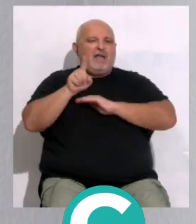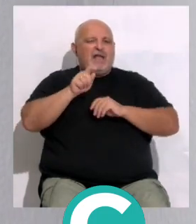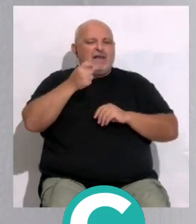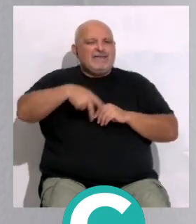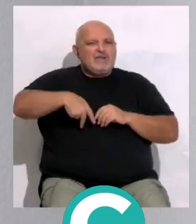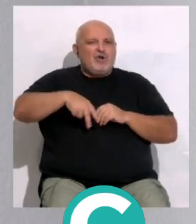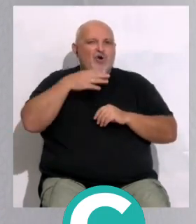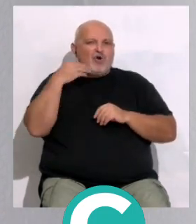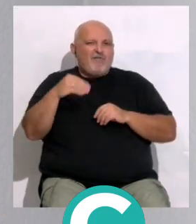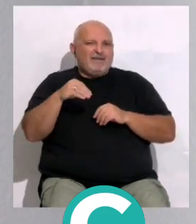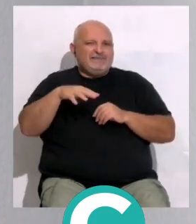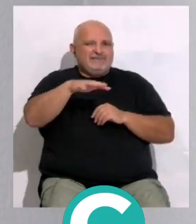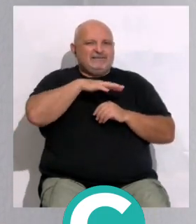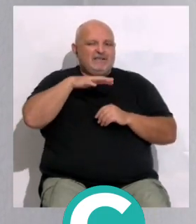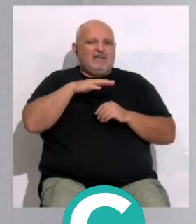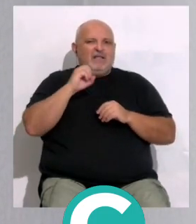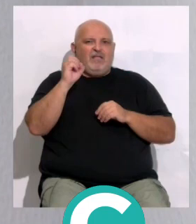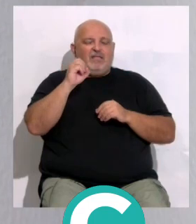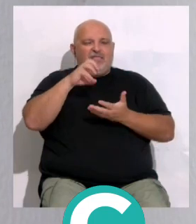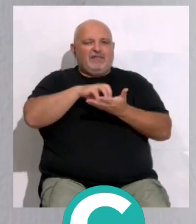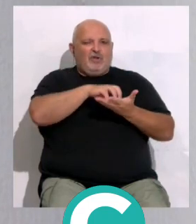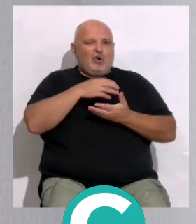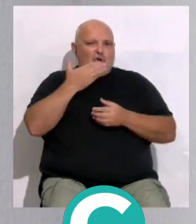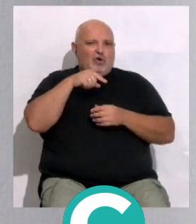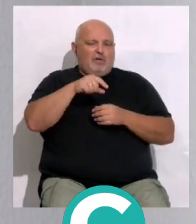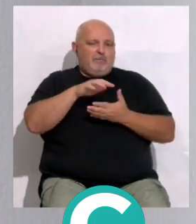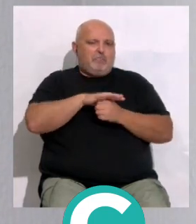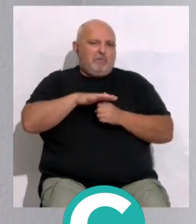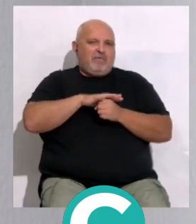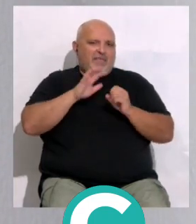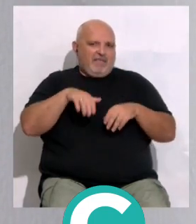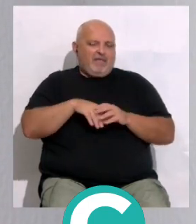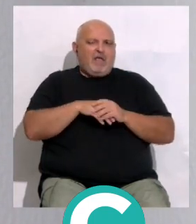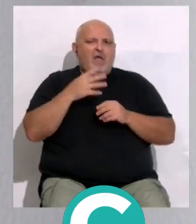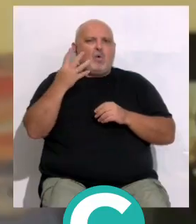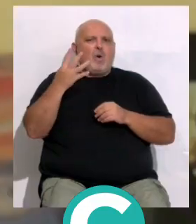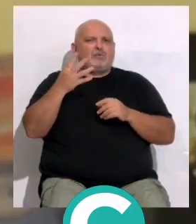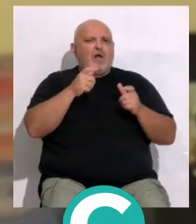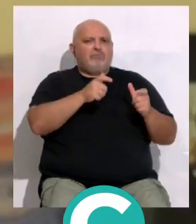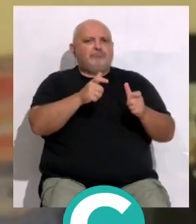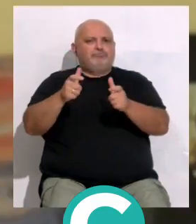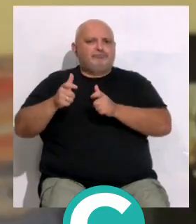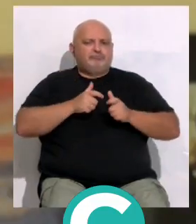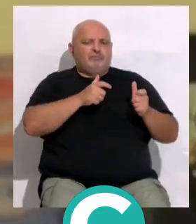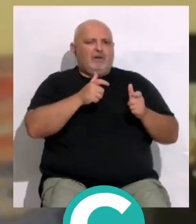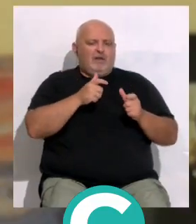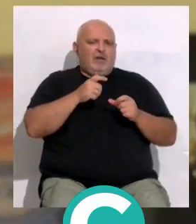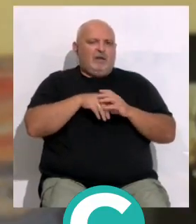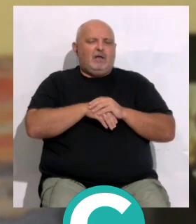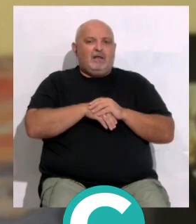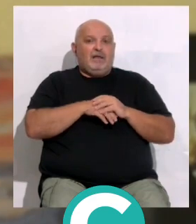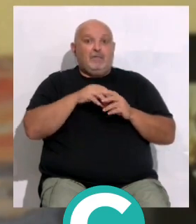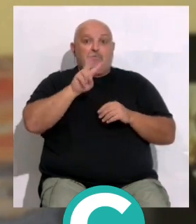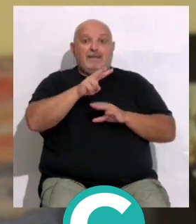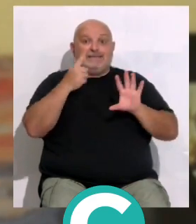niños, adolescentes y jóvenes desde los centros educativos. En la provincia de Cádiz hay 4 unidades de salud mental comunitaria. De